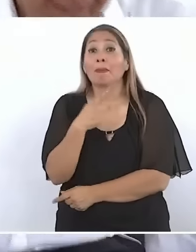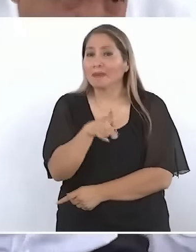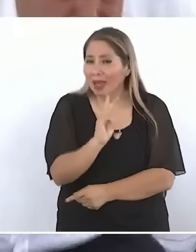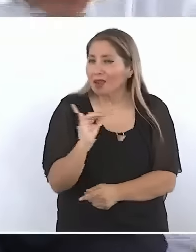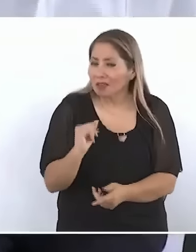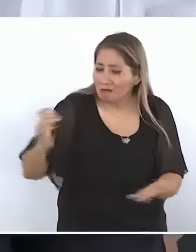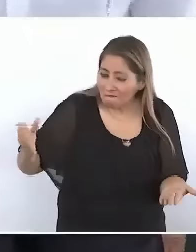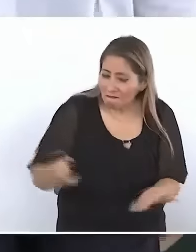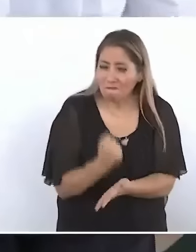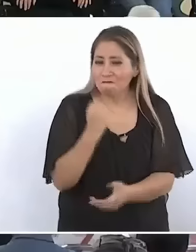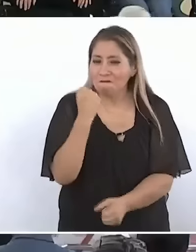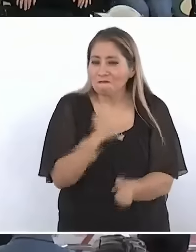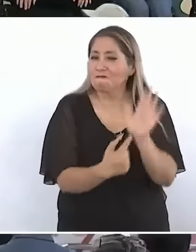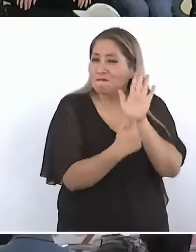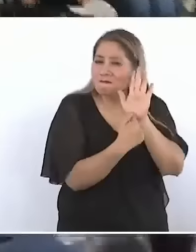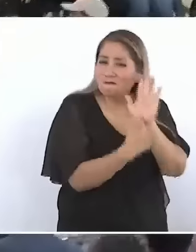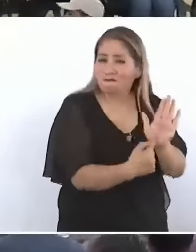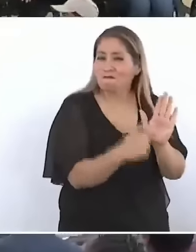Dios.